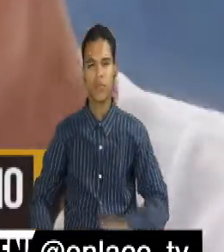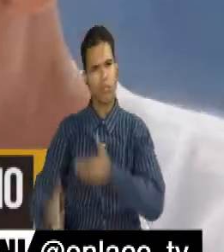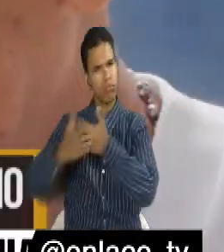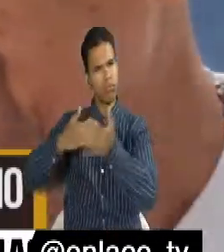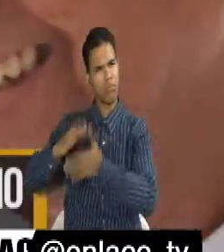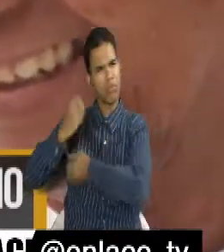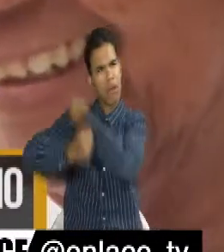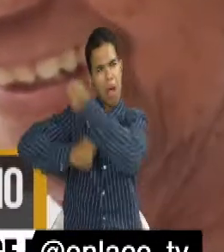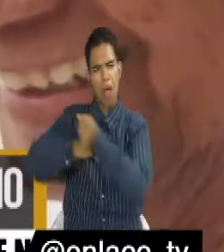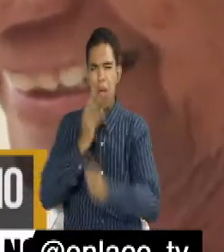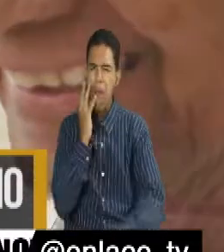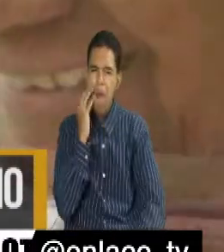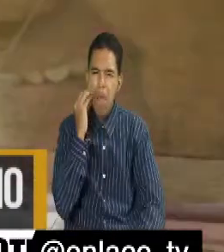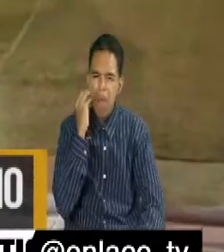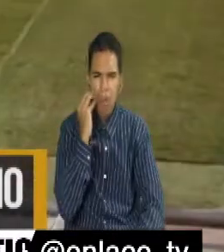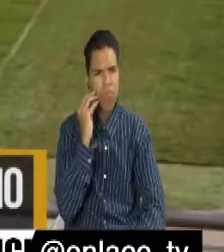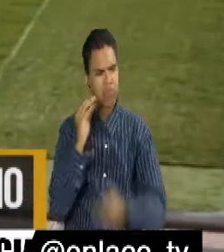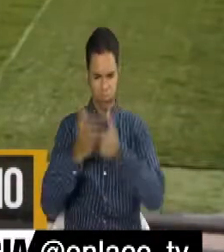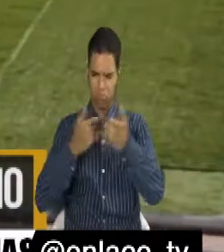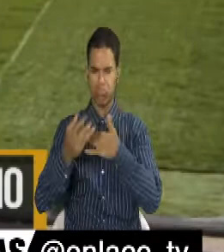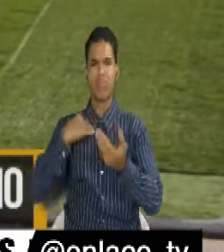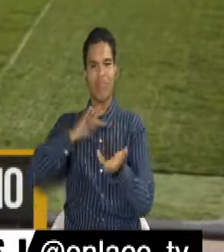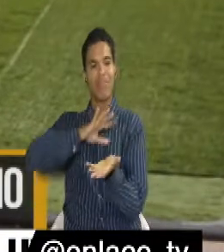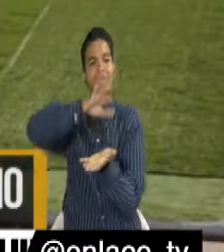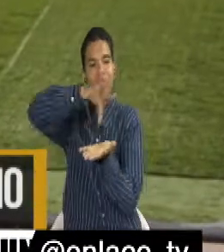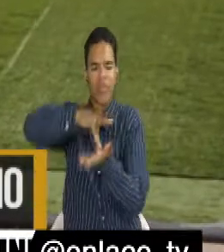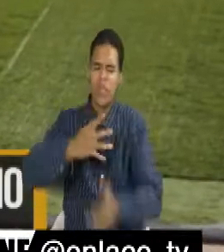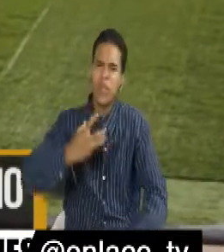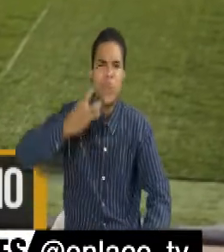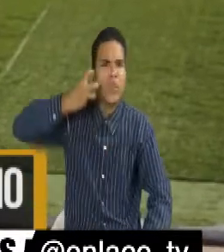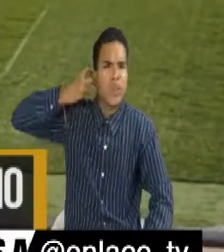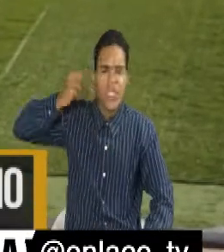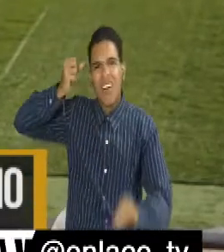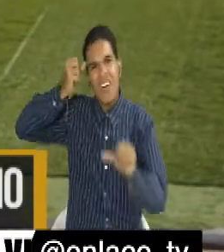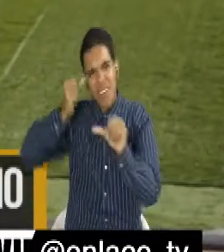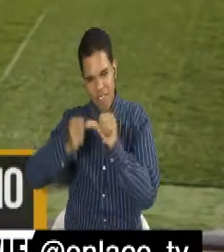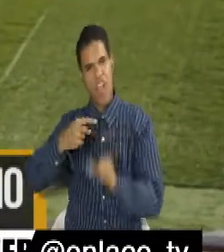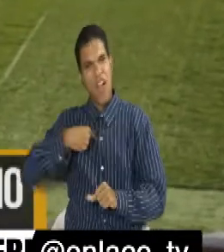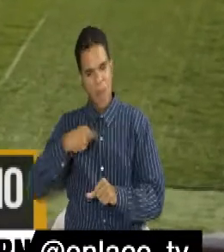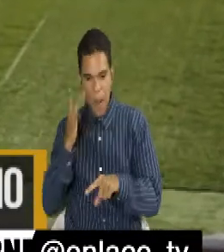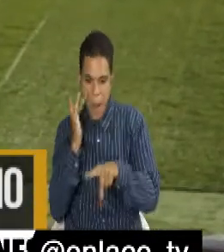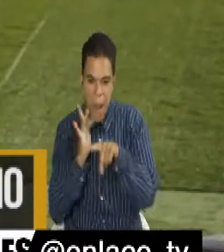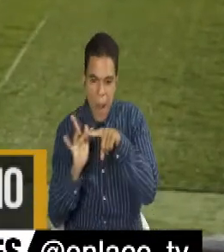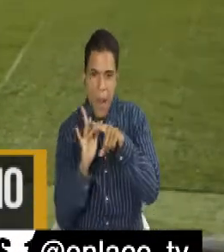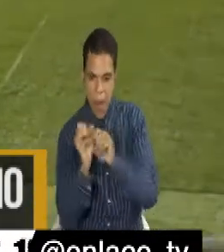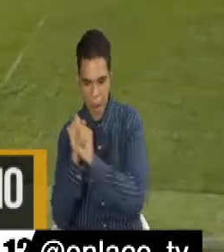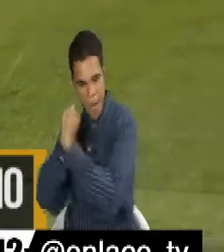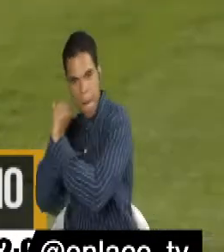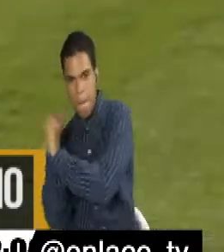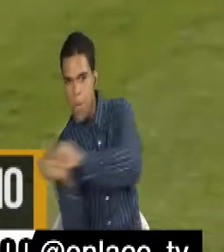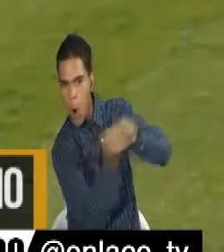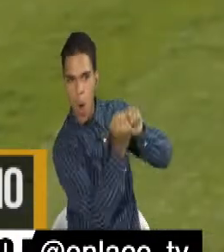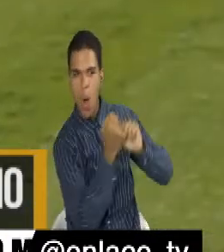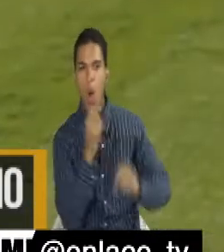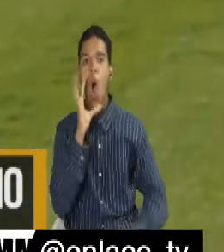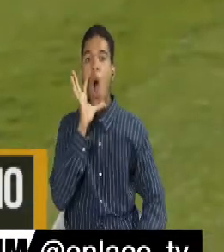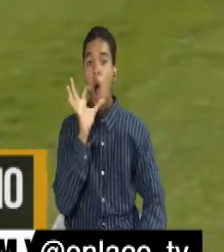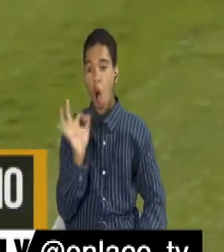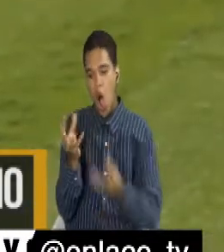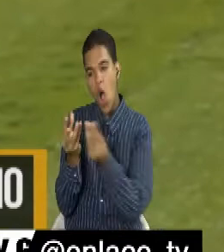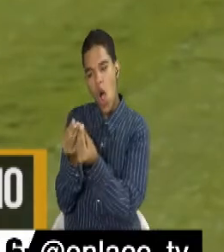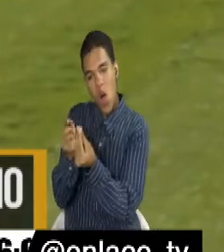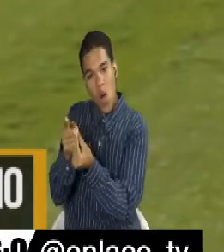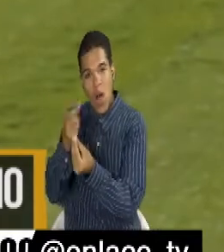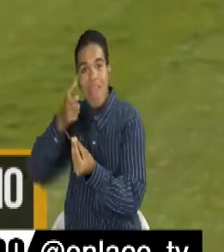que le hizo vivir las emociones más fuertes que le produce el deporte de la pelota caliente y es hoy uno de los veedores de las obras